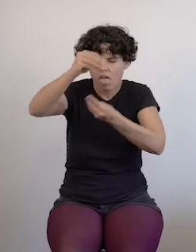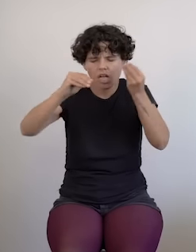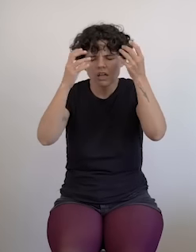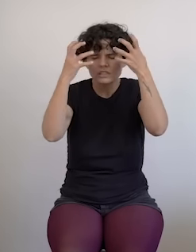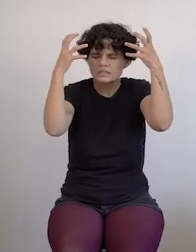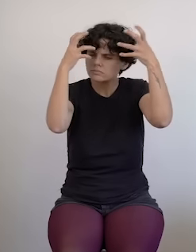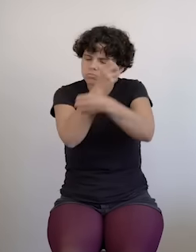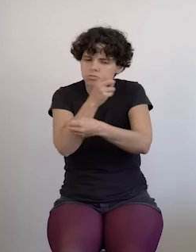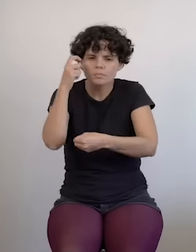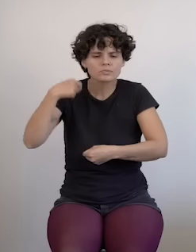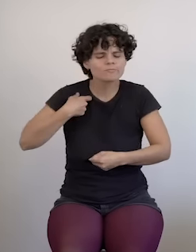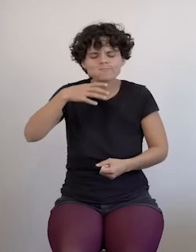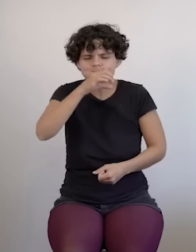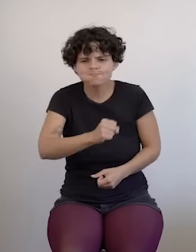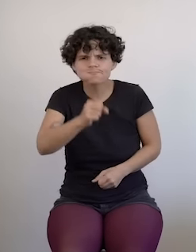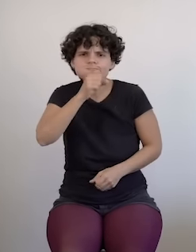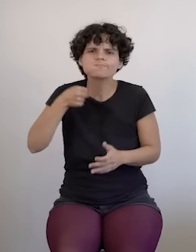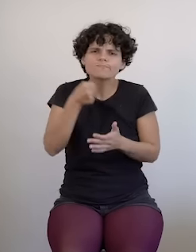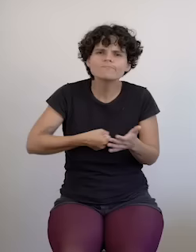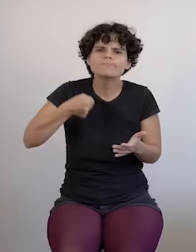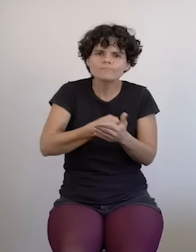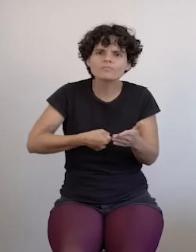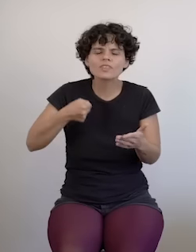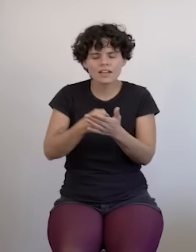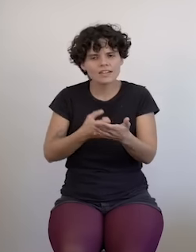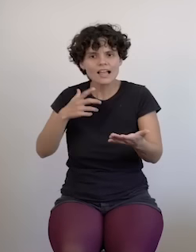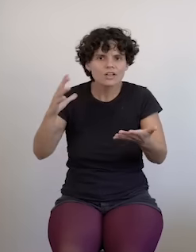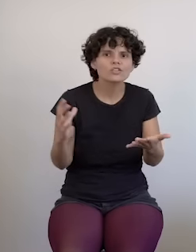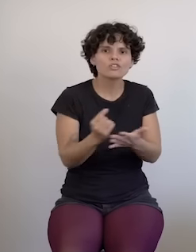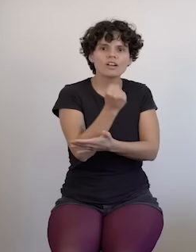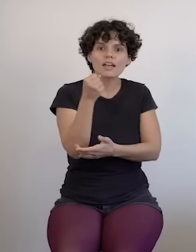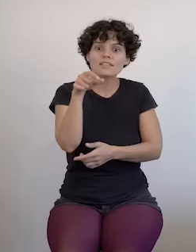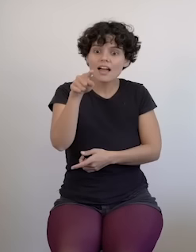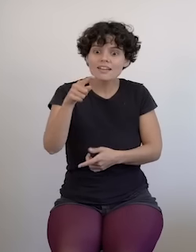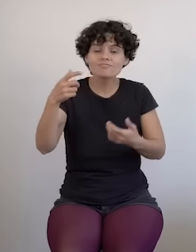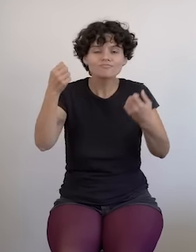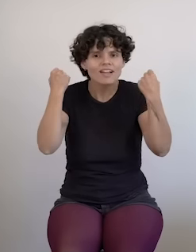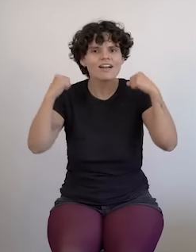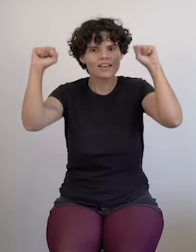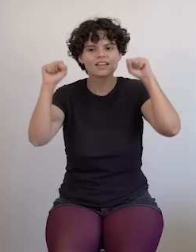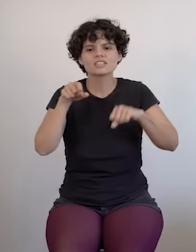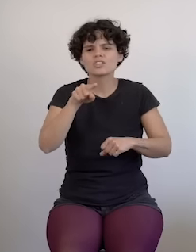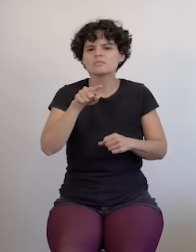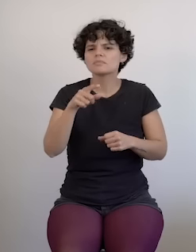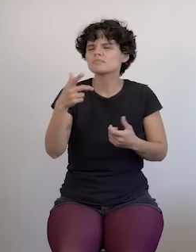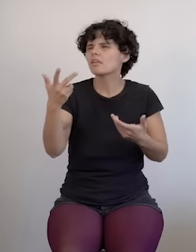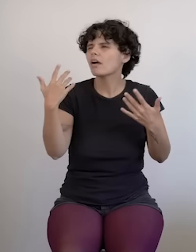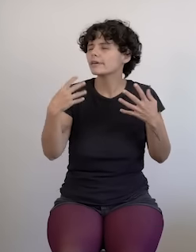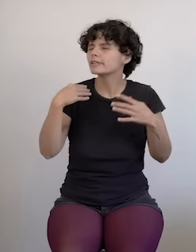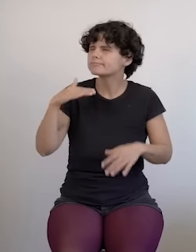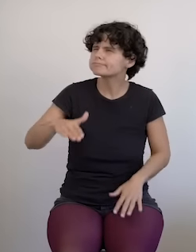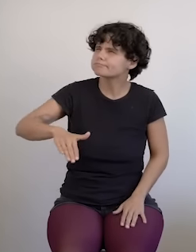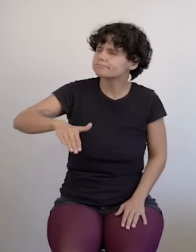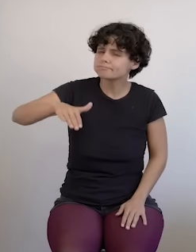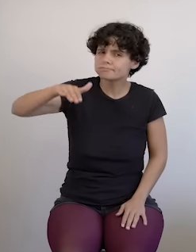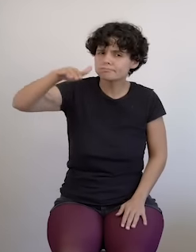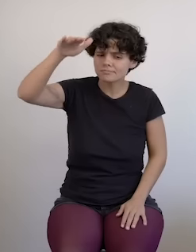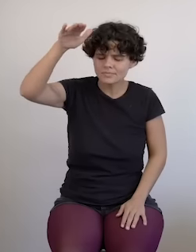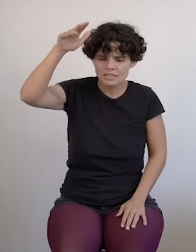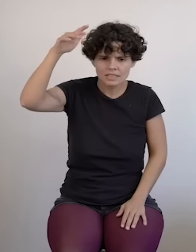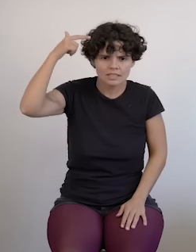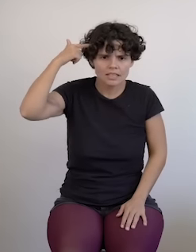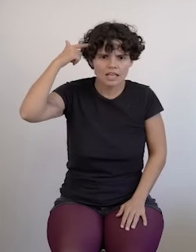está todo negro, pero tú resistí, salí adelante, qué sé. Y ganáis, po. ¿Y a qué edad saliste, Robertito? Ahí salí como a los 20,